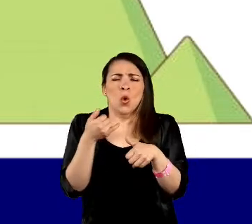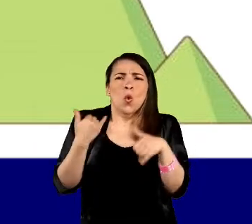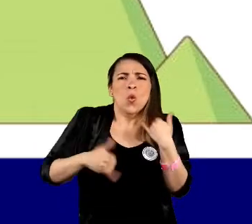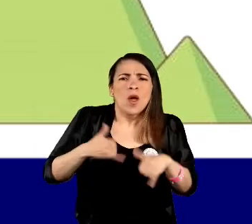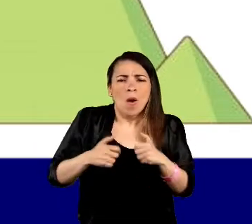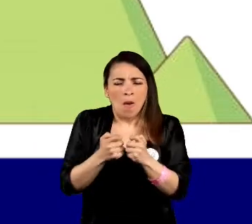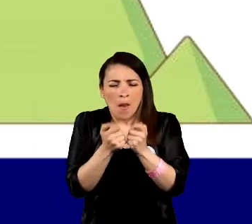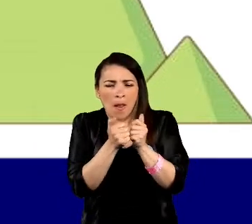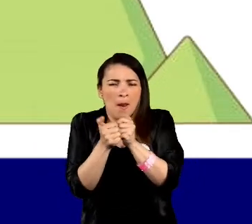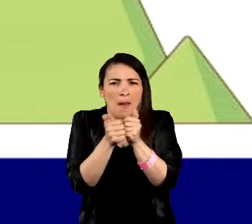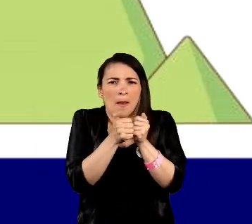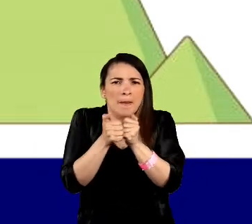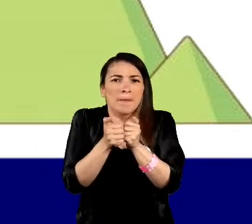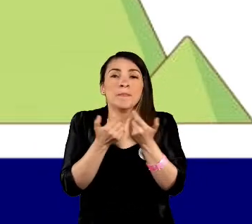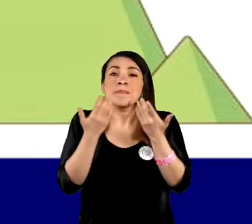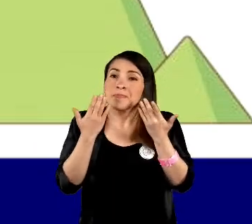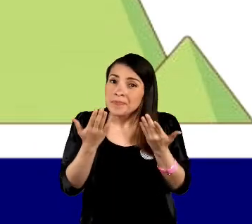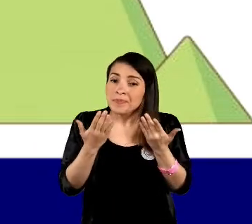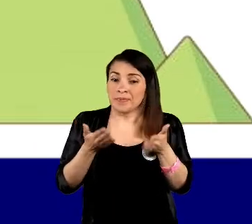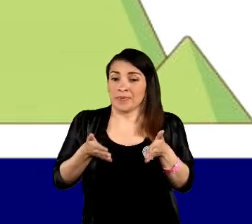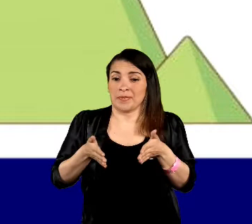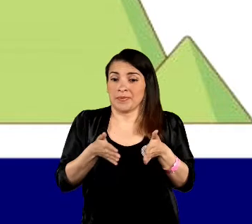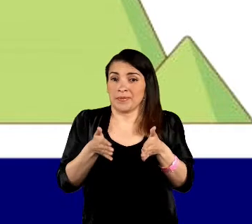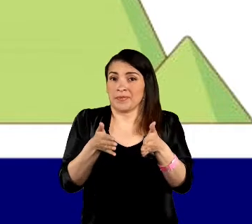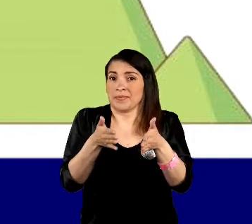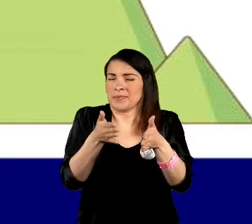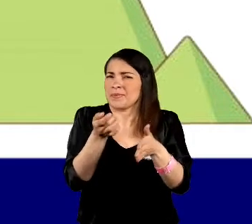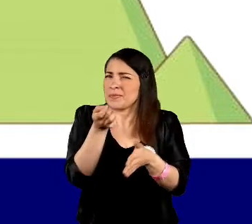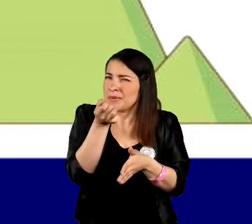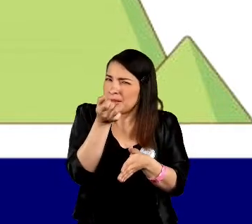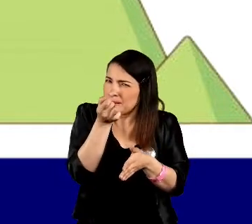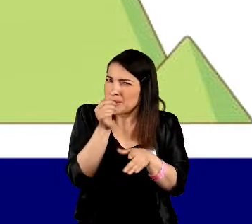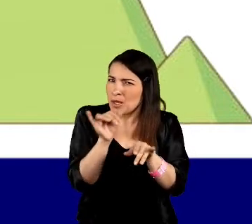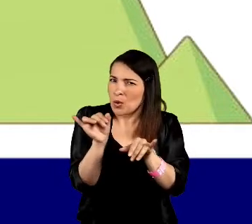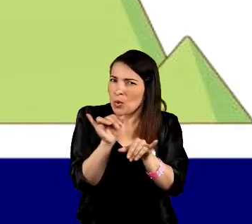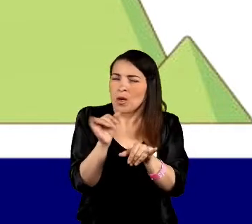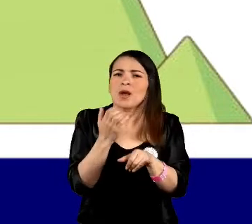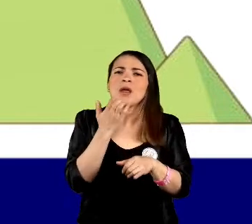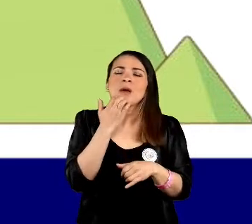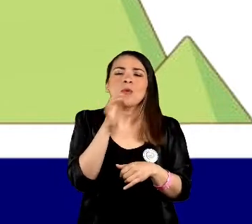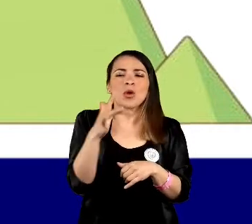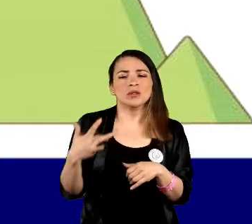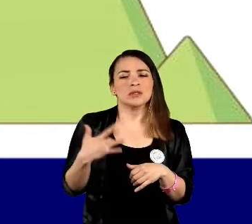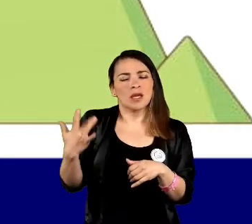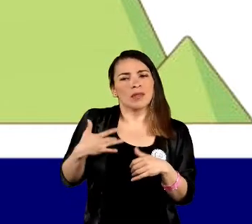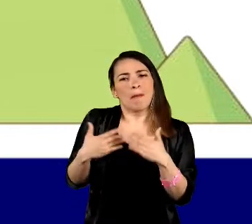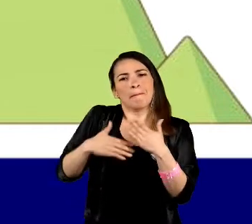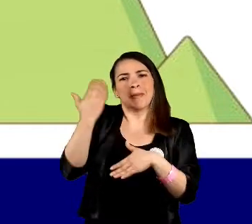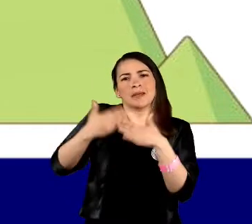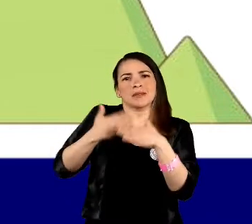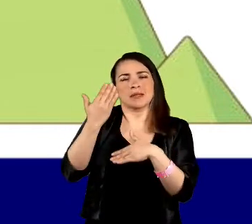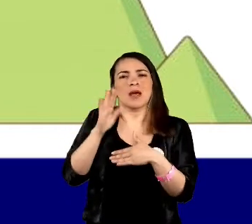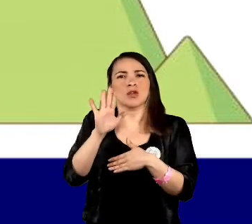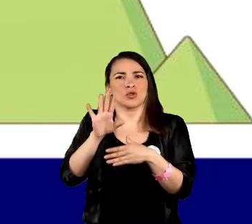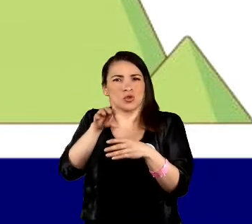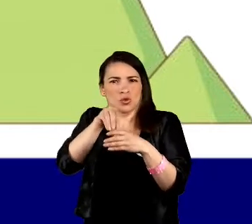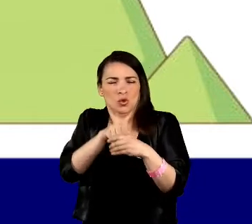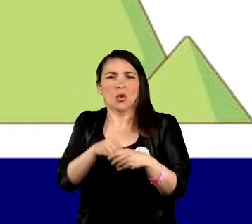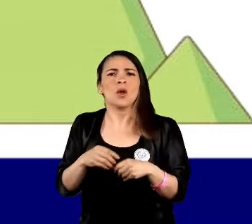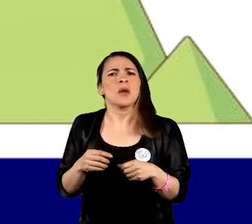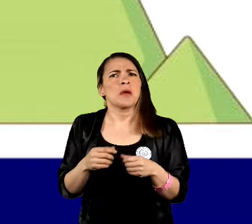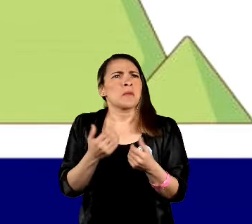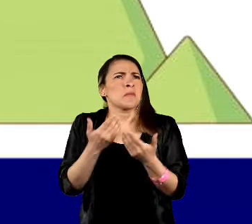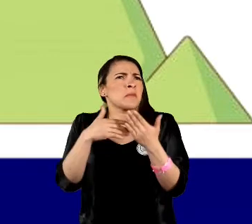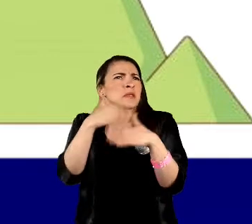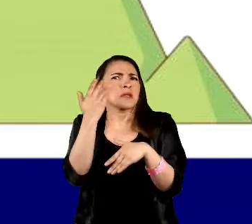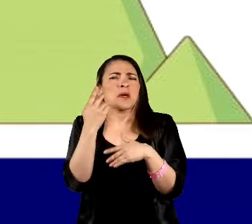el camino emprendedor es casi siempre lo mismo tenés un impulso natural de inicio empezás a ver la realidad